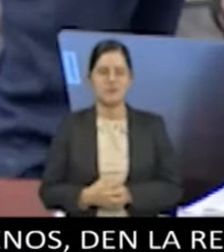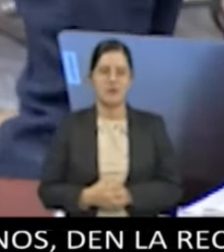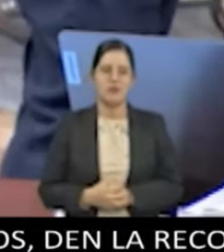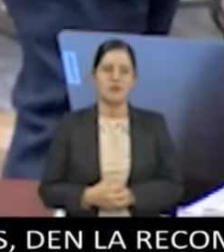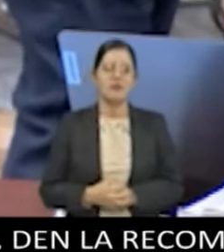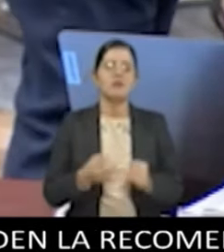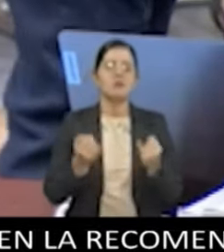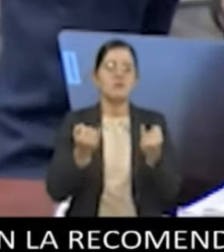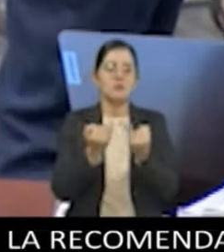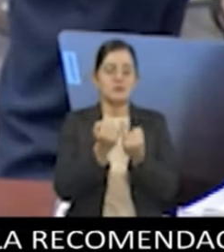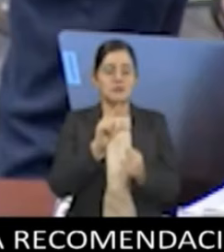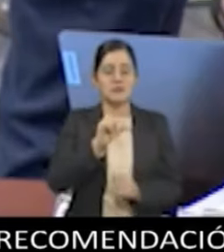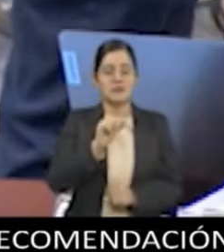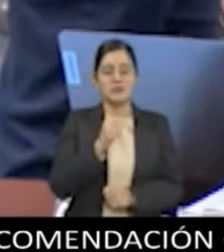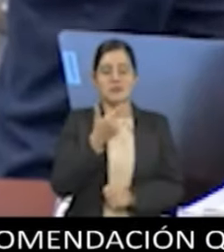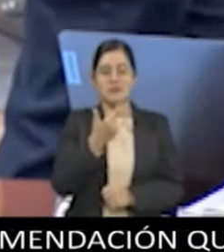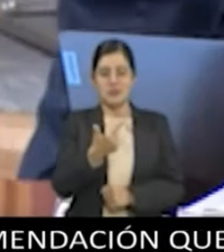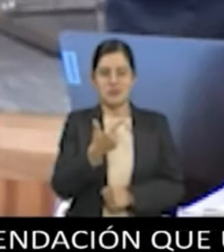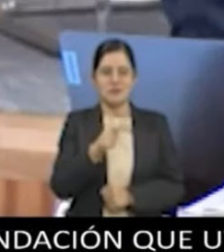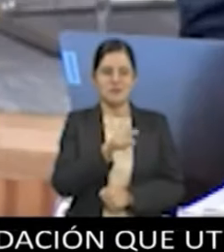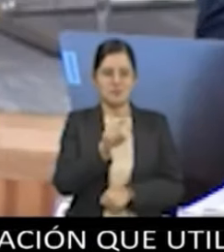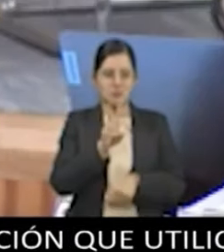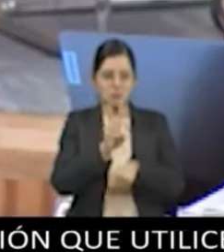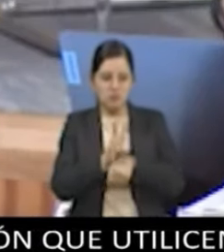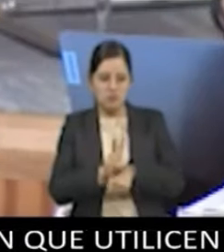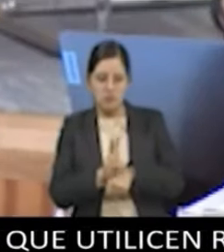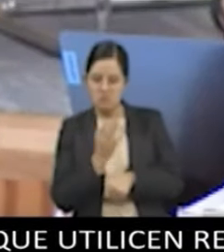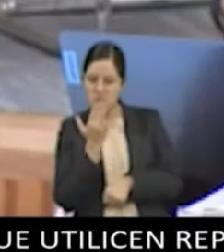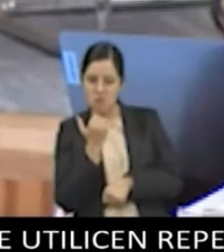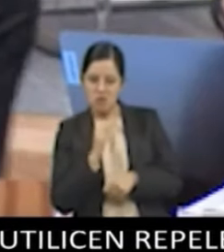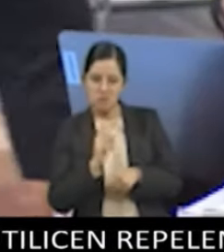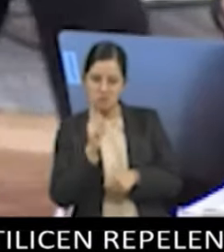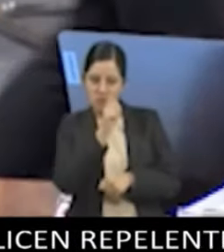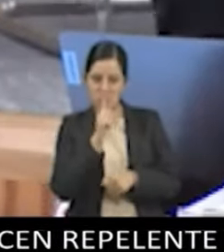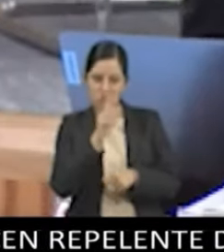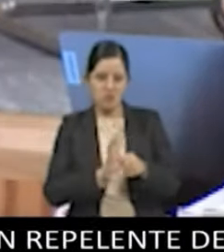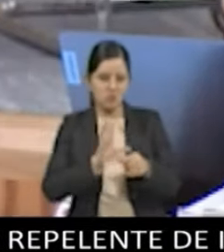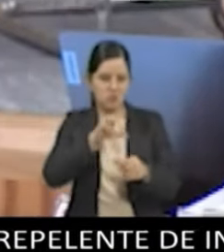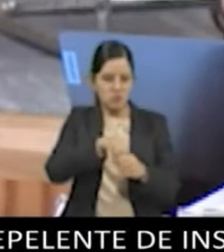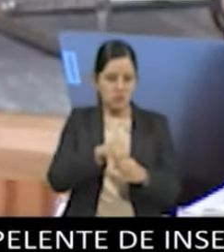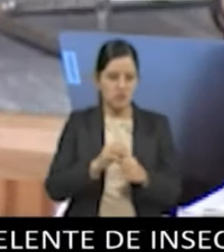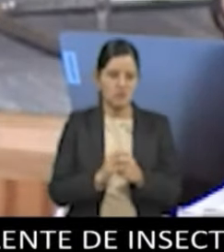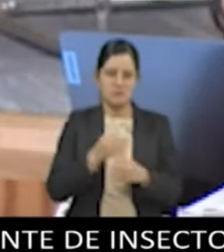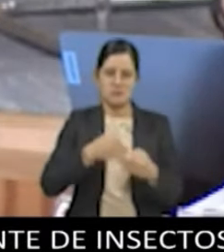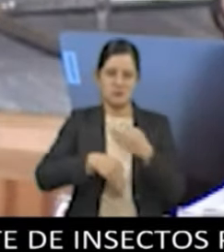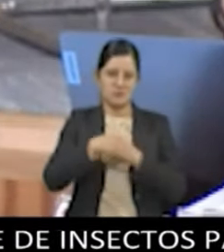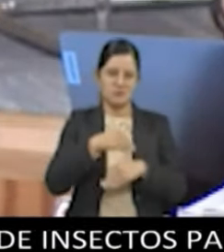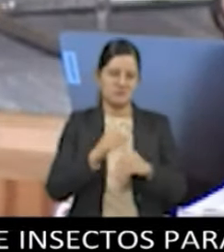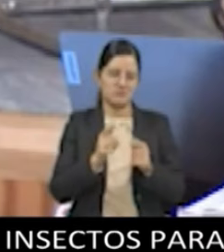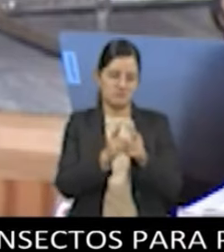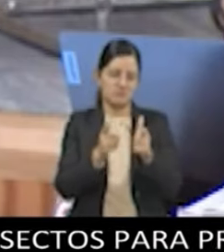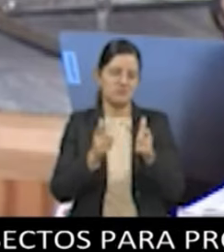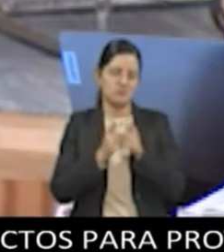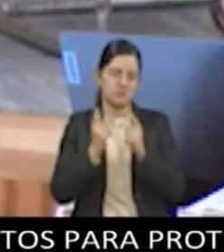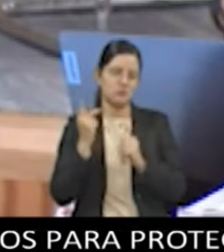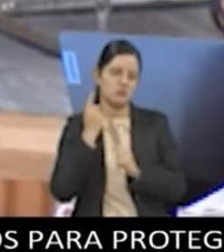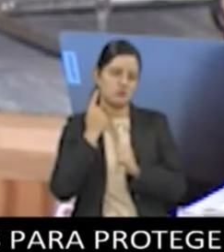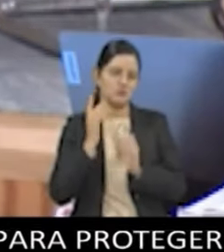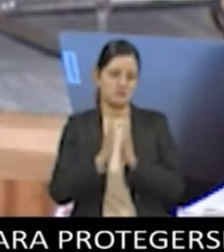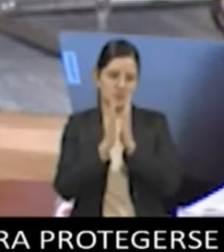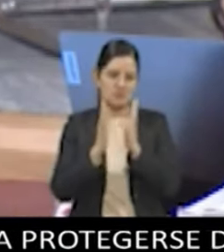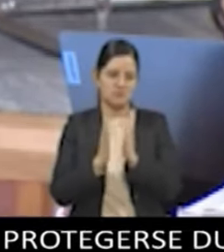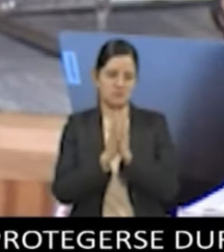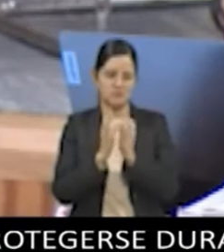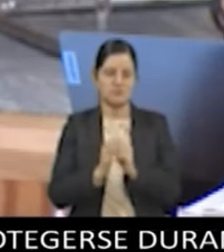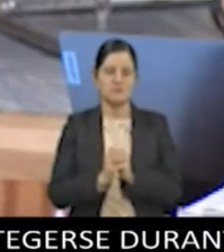Secretaría Ejecutiva a alguien que incluso no ostente una titularidad, una dirección dentro de la Junta General Ejecutiva.